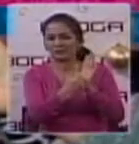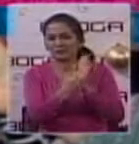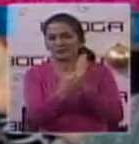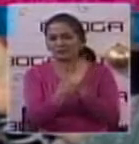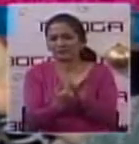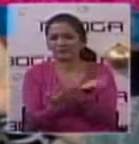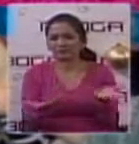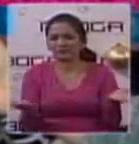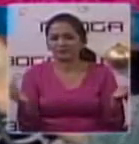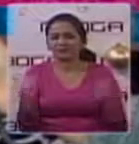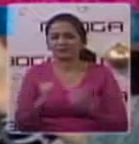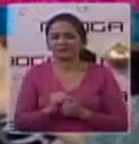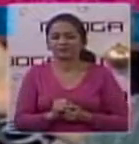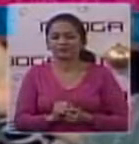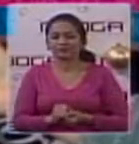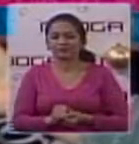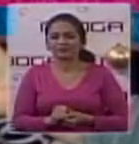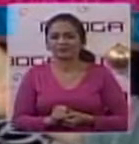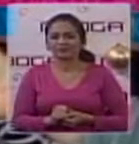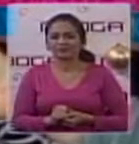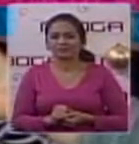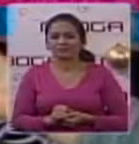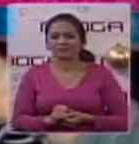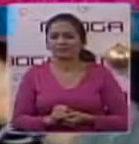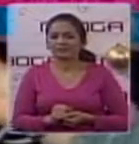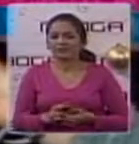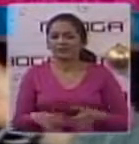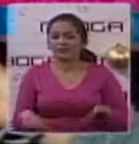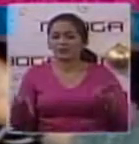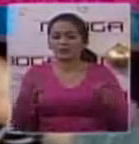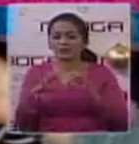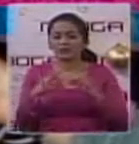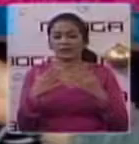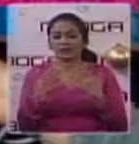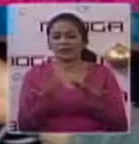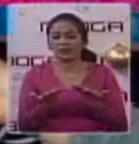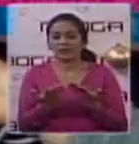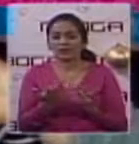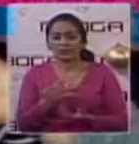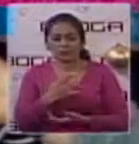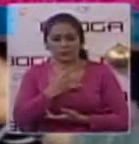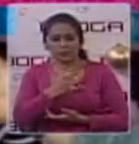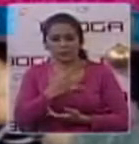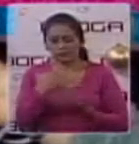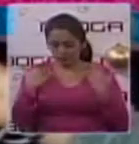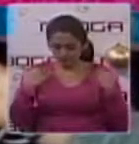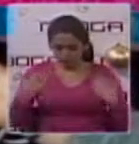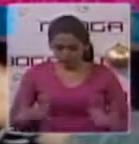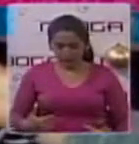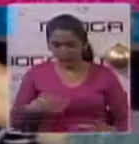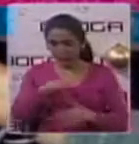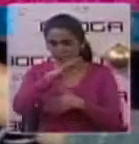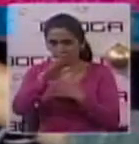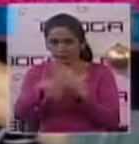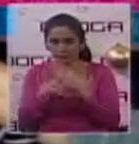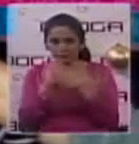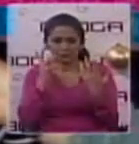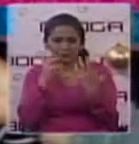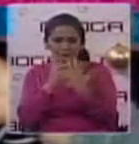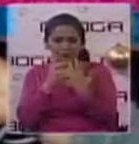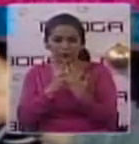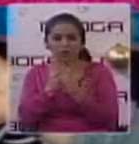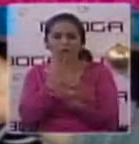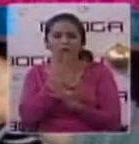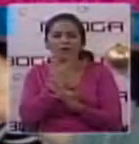entonces mi intención es de llenar el cuerpo con grafías multicolores qué y traen este